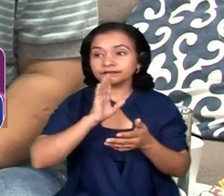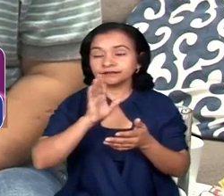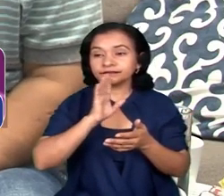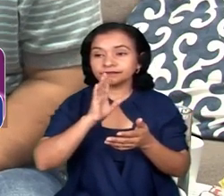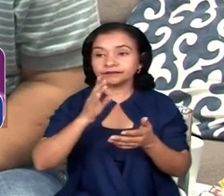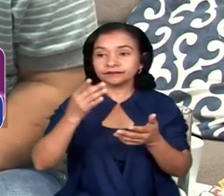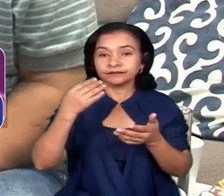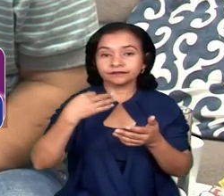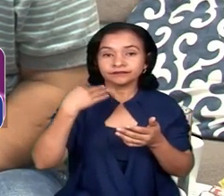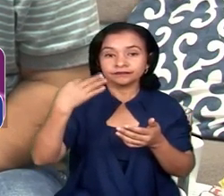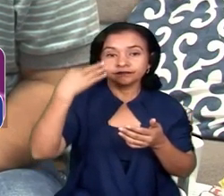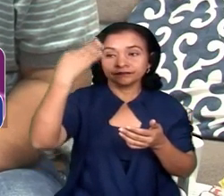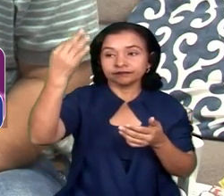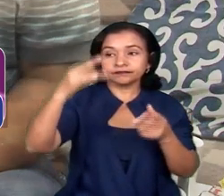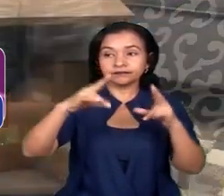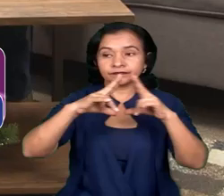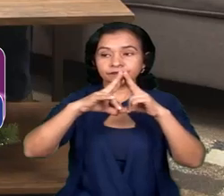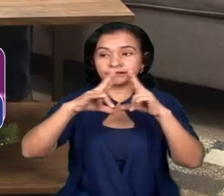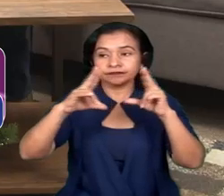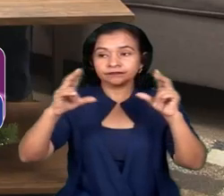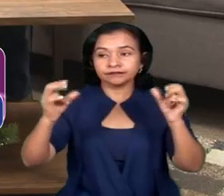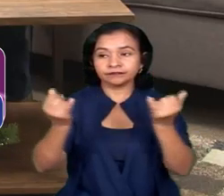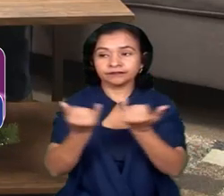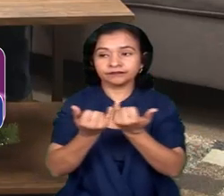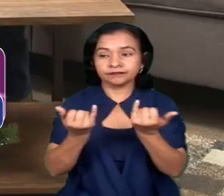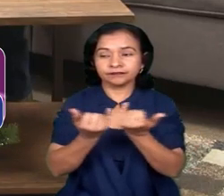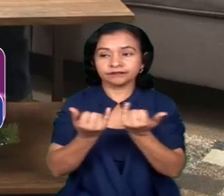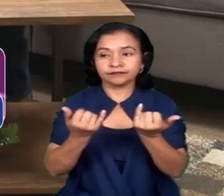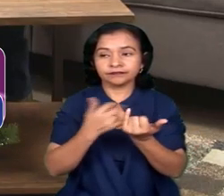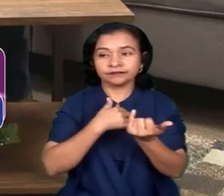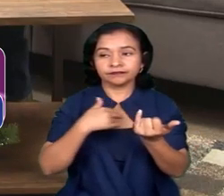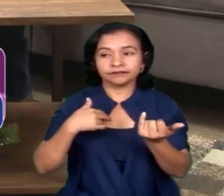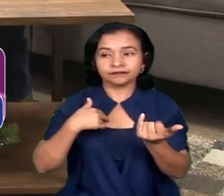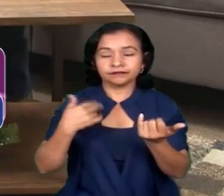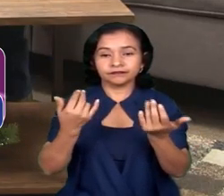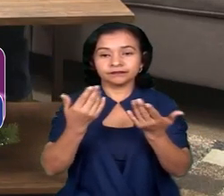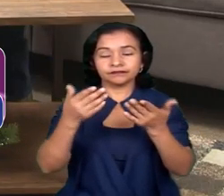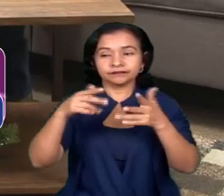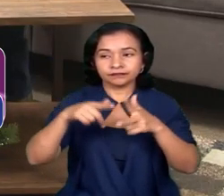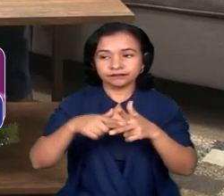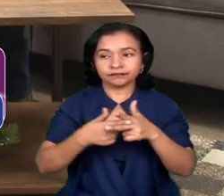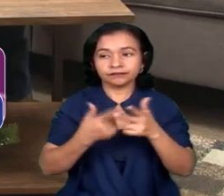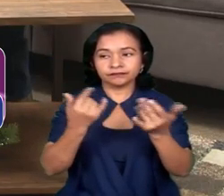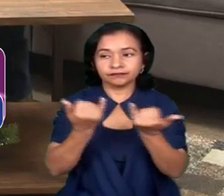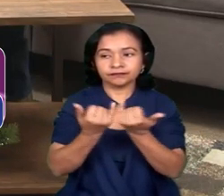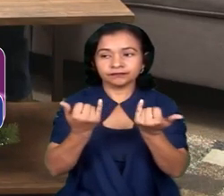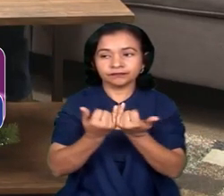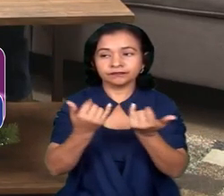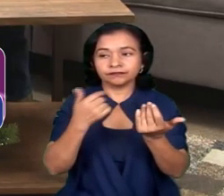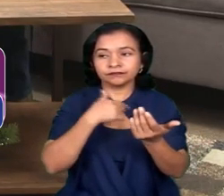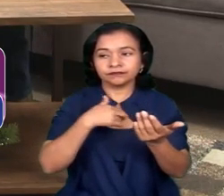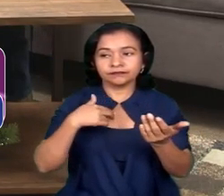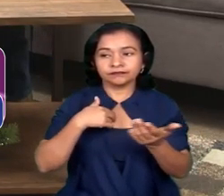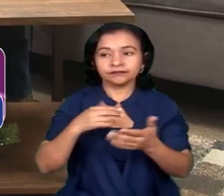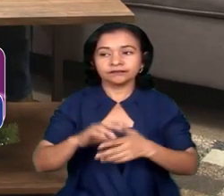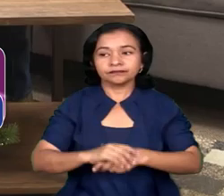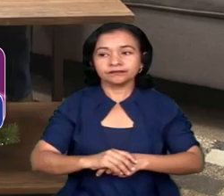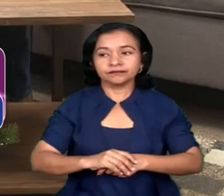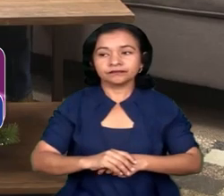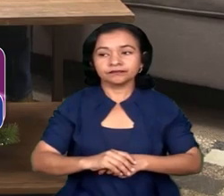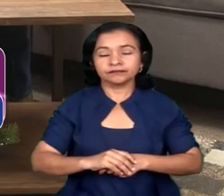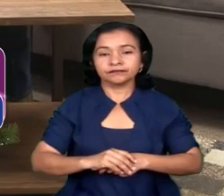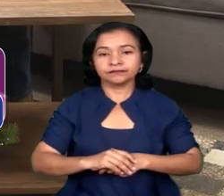el futuro de Nicaragua. Crecer para compartir y que las empresas también se fortalezcan a partir de ese proceso de entendimiento. Eso es, eso